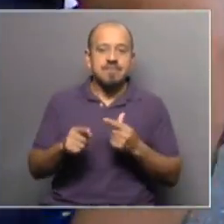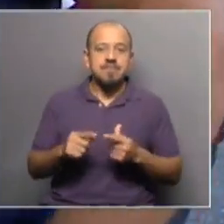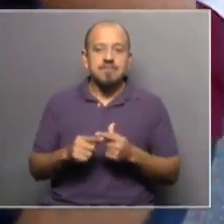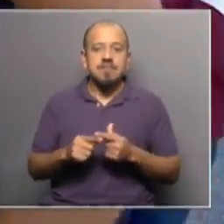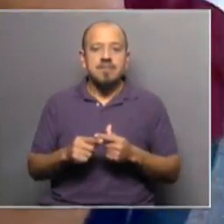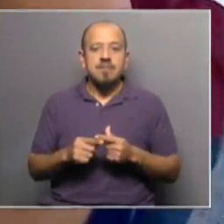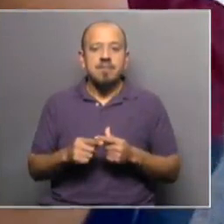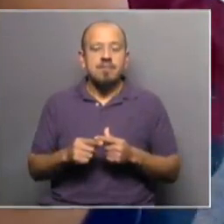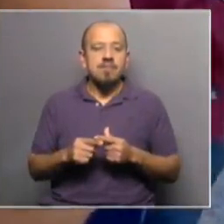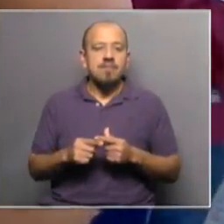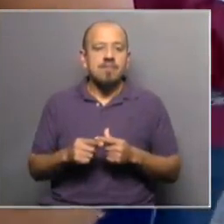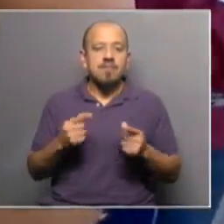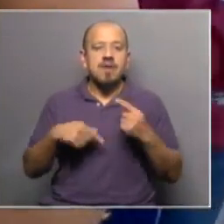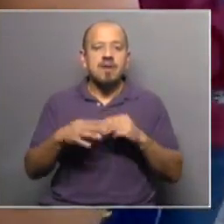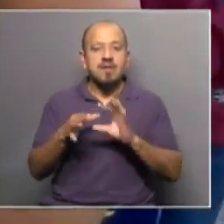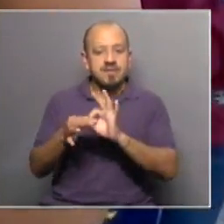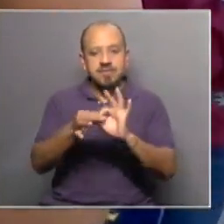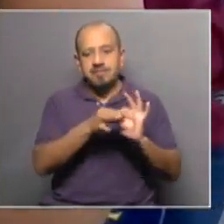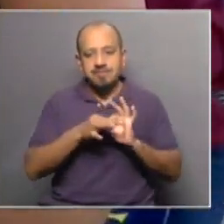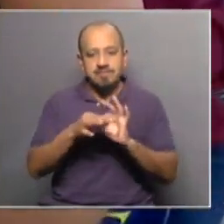somos todos... unido también.